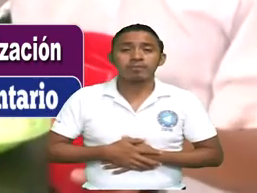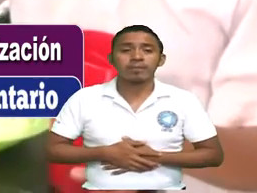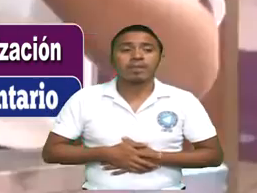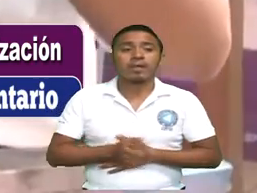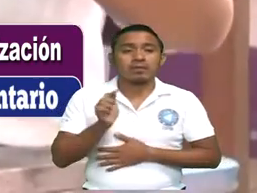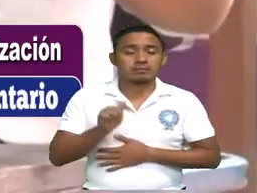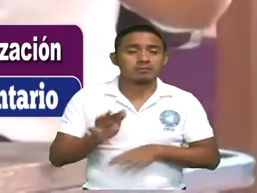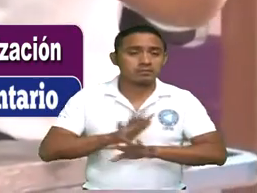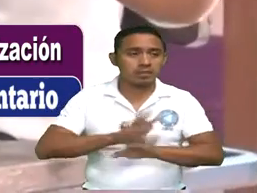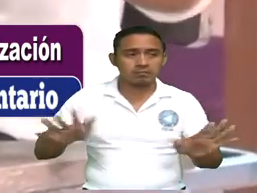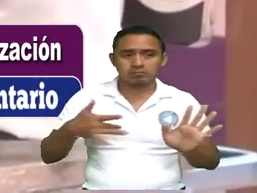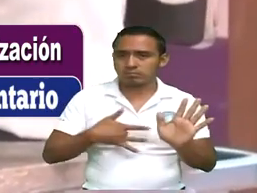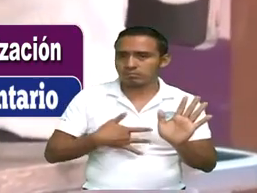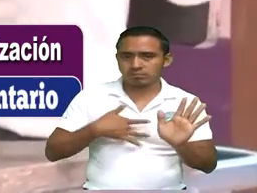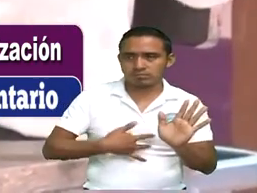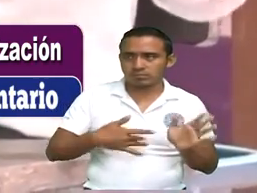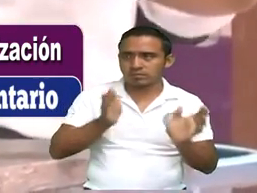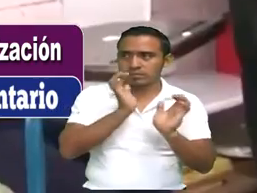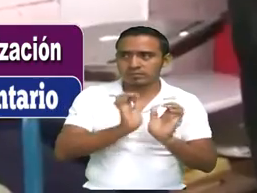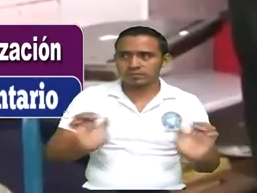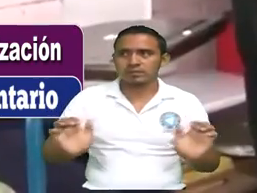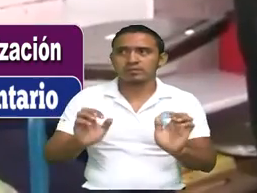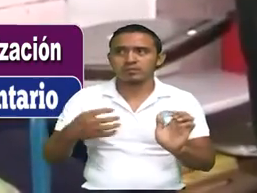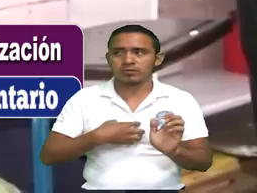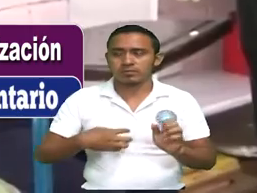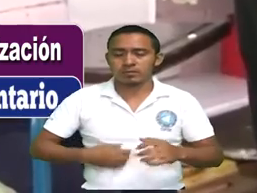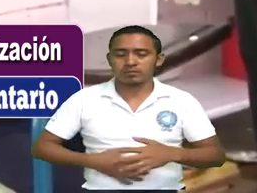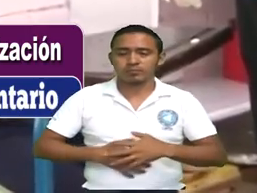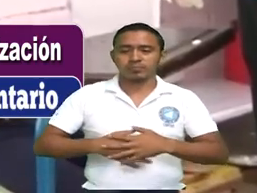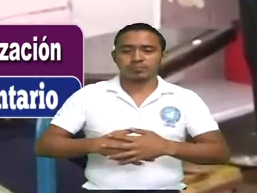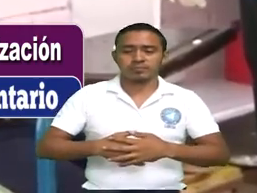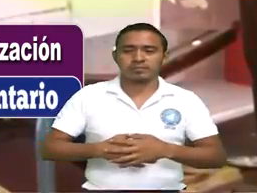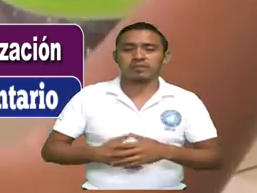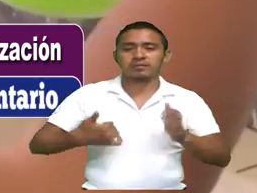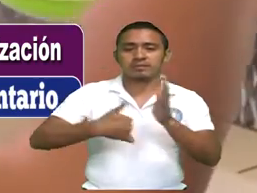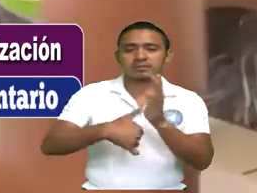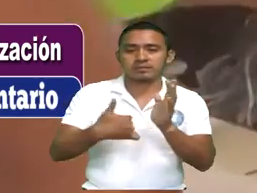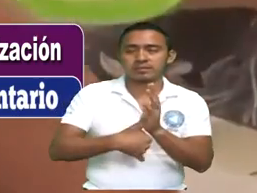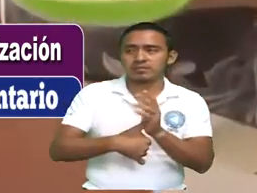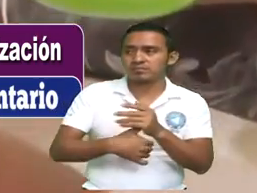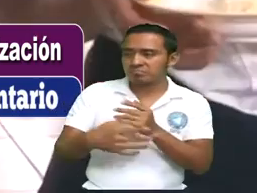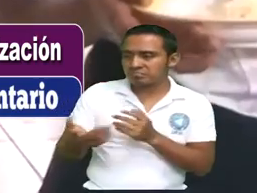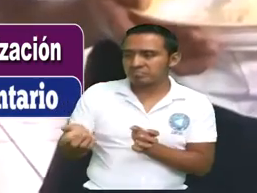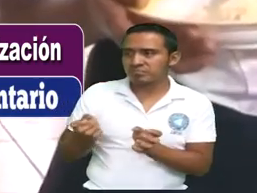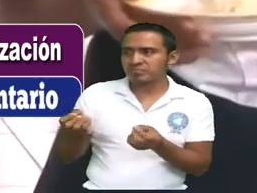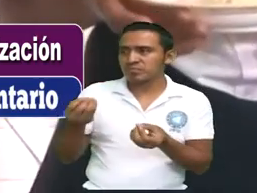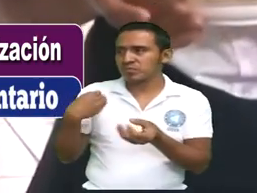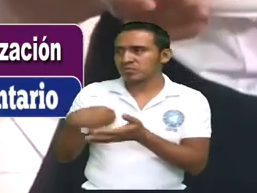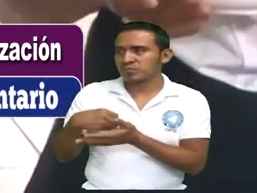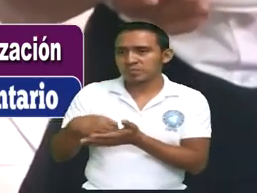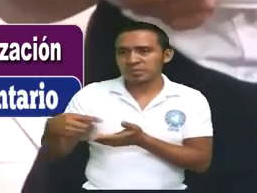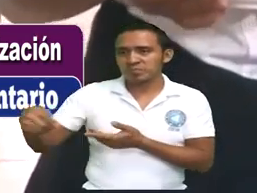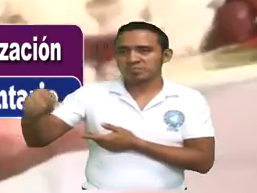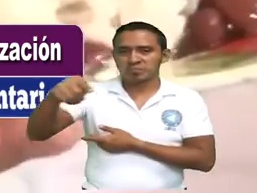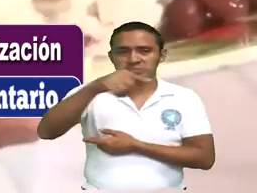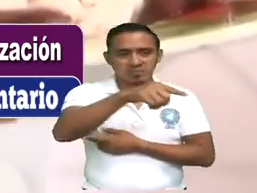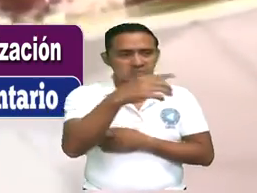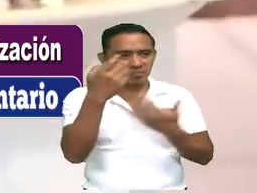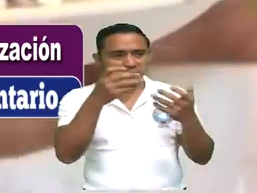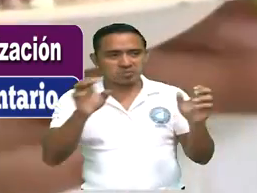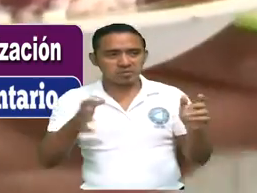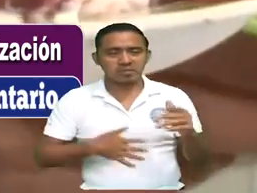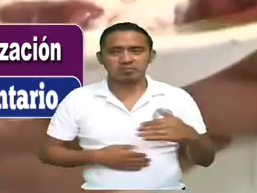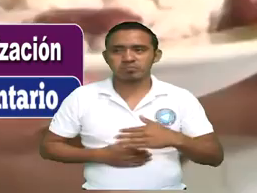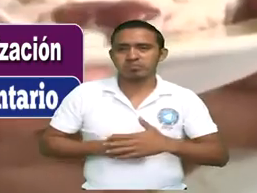de eso ya no es necesario, porque los niños ya tienen el estomaguito lleno, cuando salen al receso ya no tienen ganas de comer cosas, porque